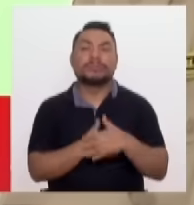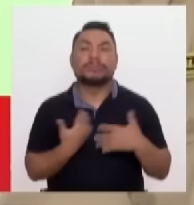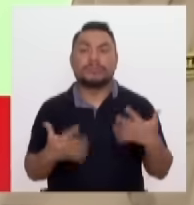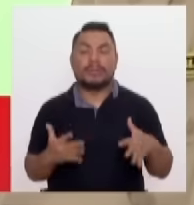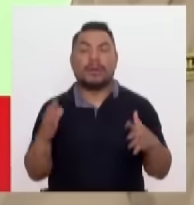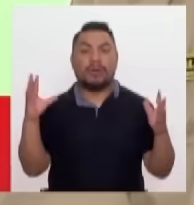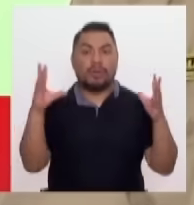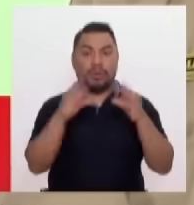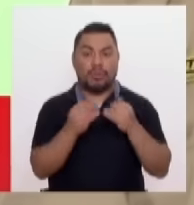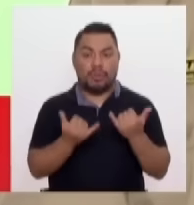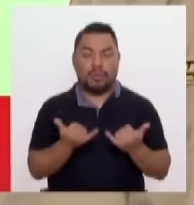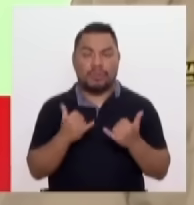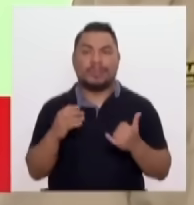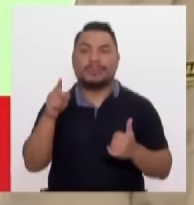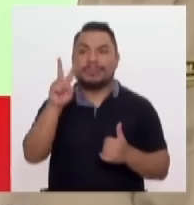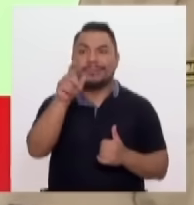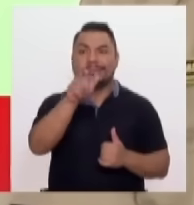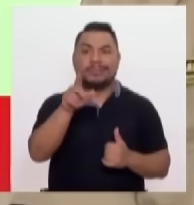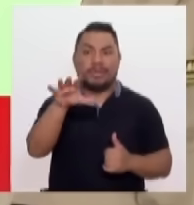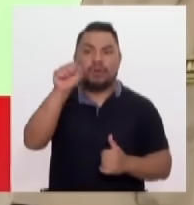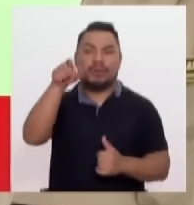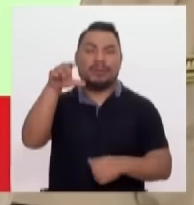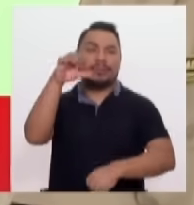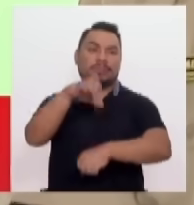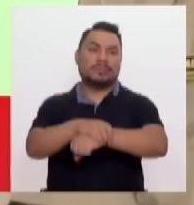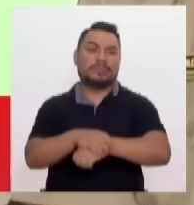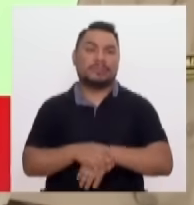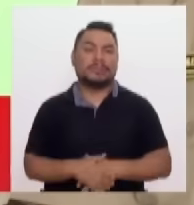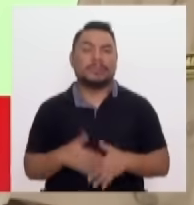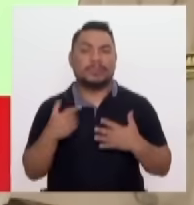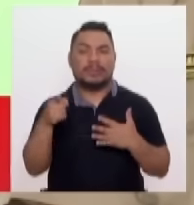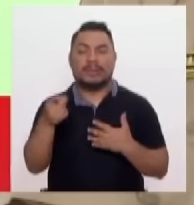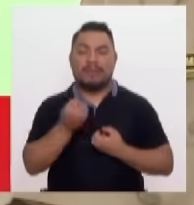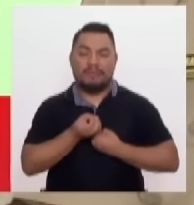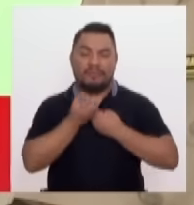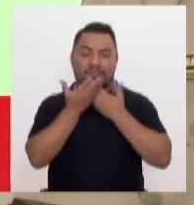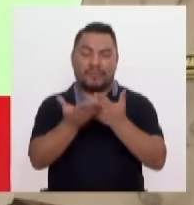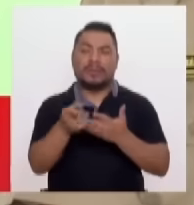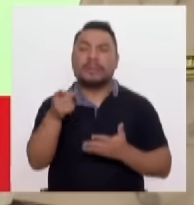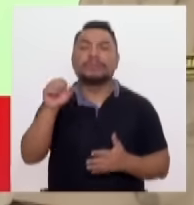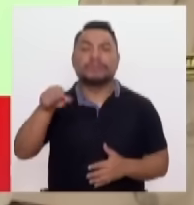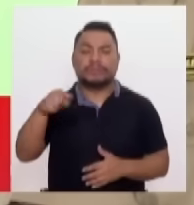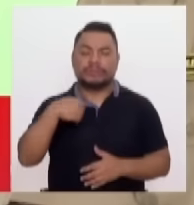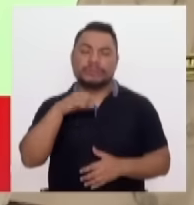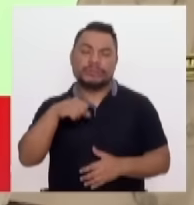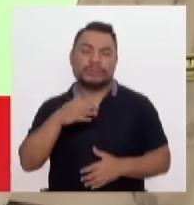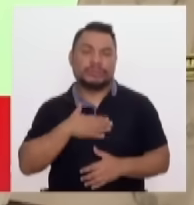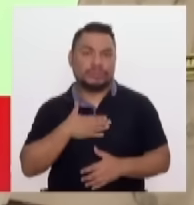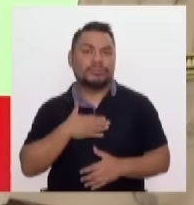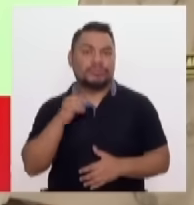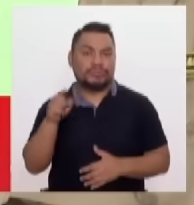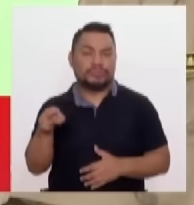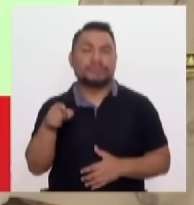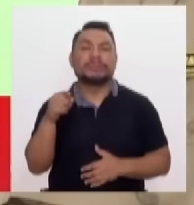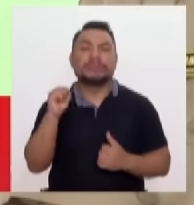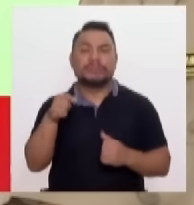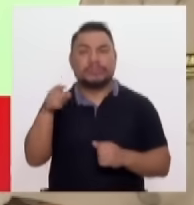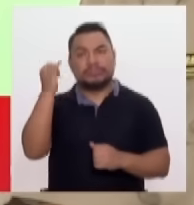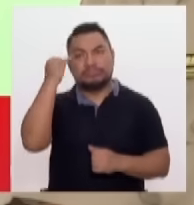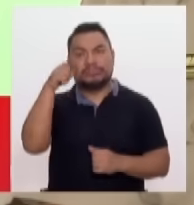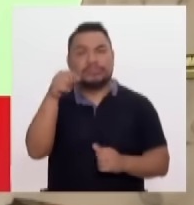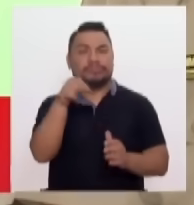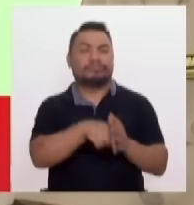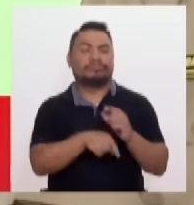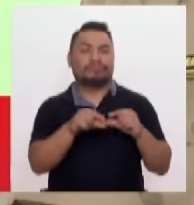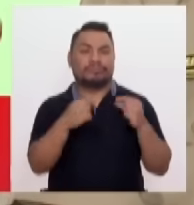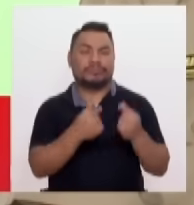se ha logrado intervenir a esta persona, quien ha confesado ser el autor material de este